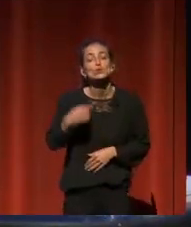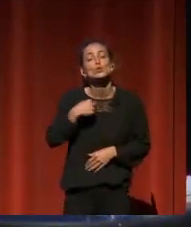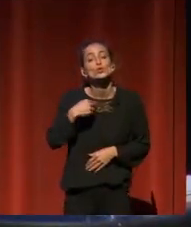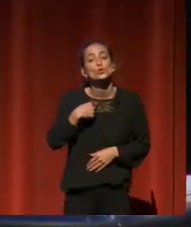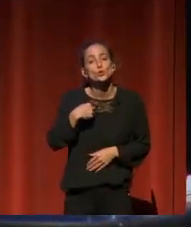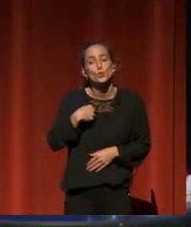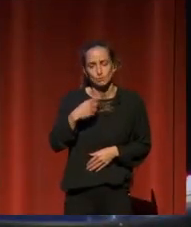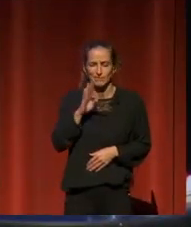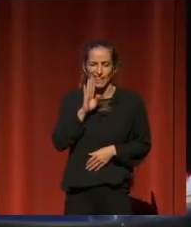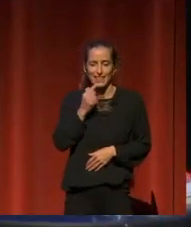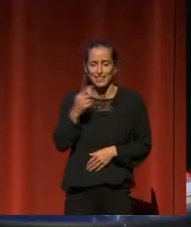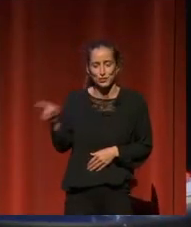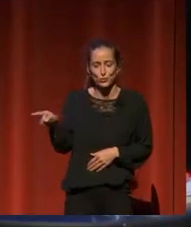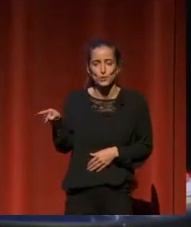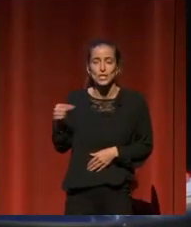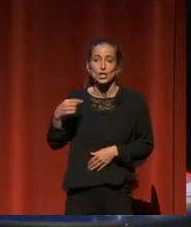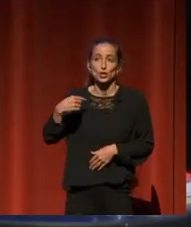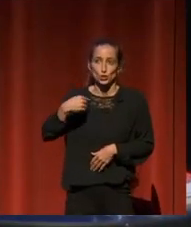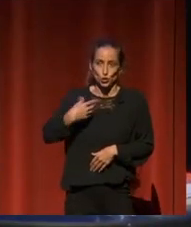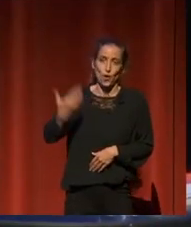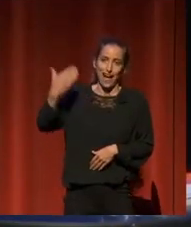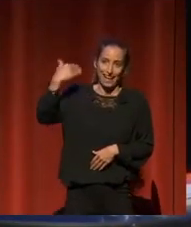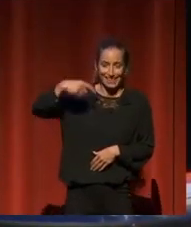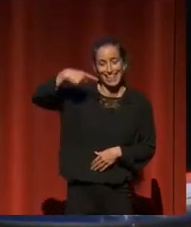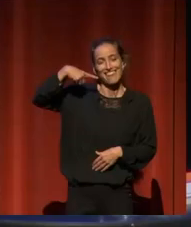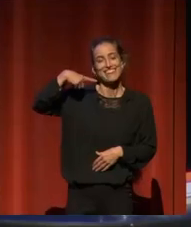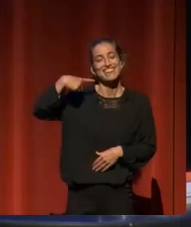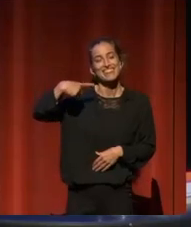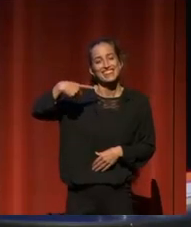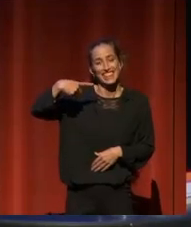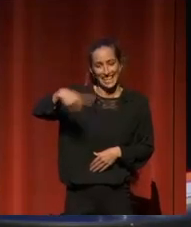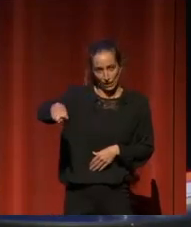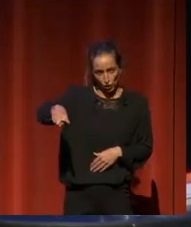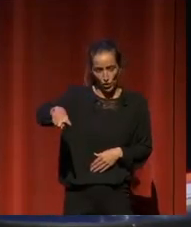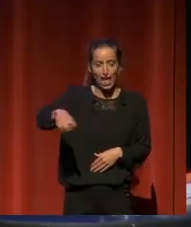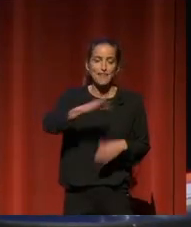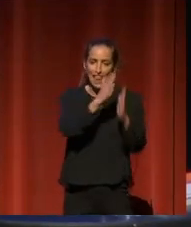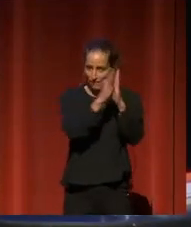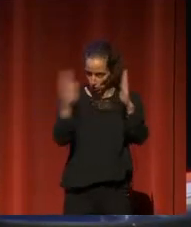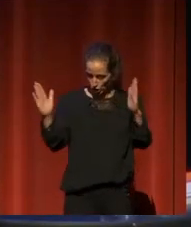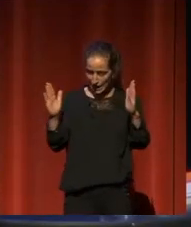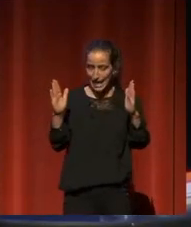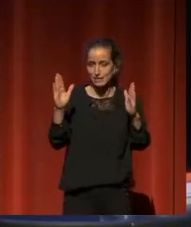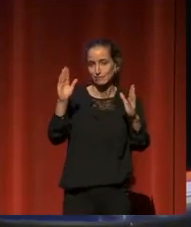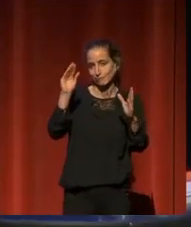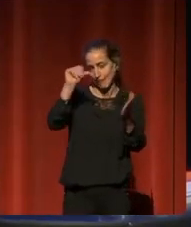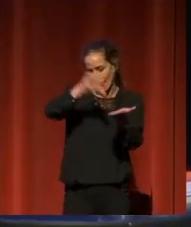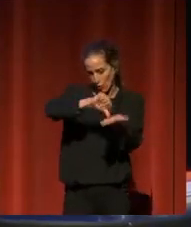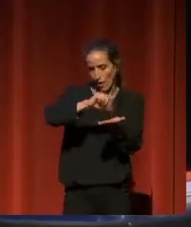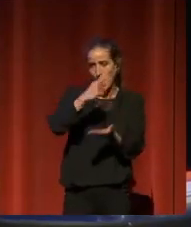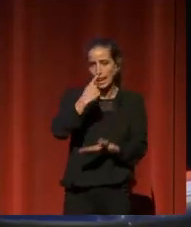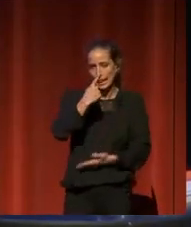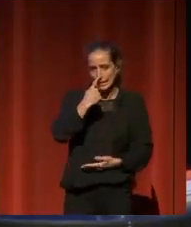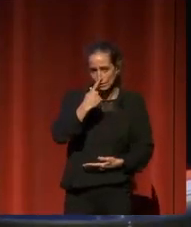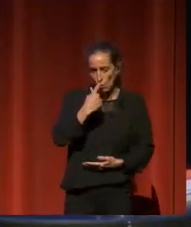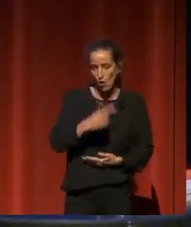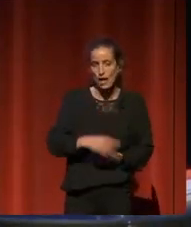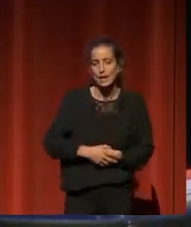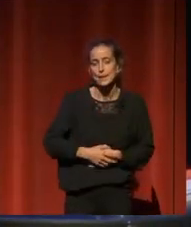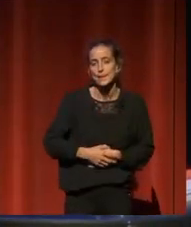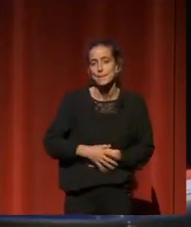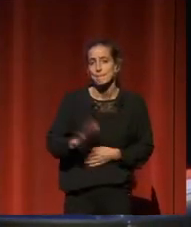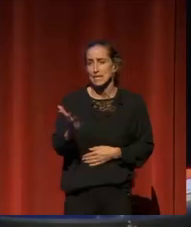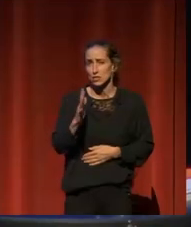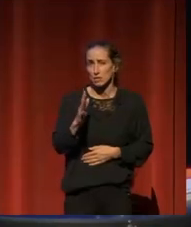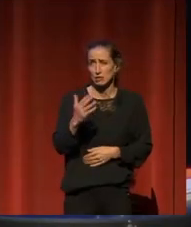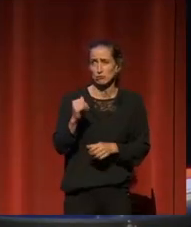yo Ha sido la directora de las bibliotecas de Lisboa por más o menos 13